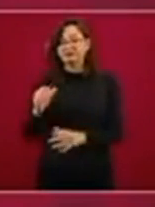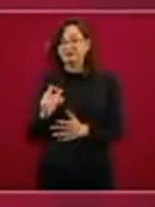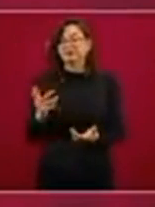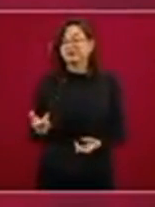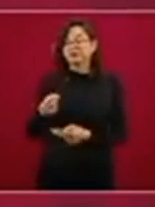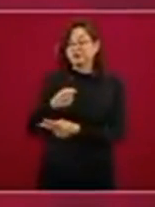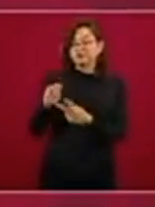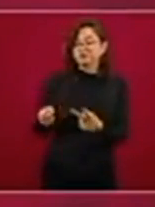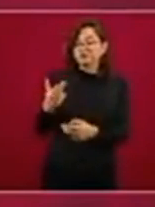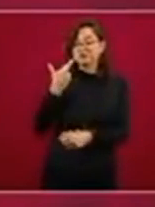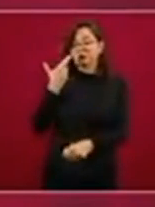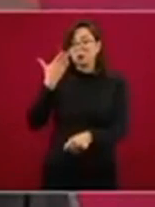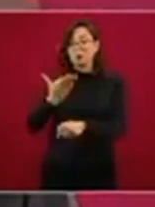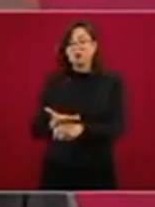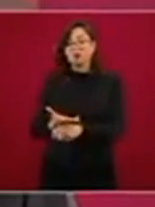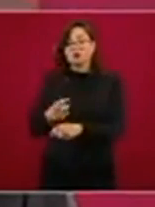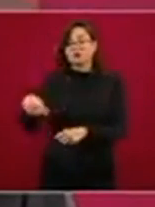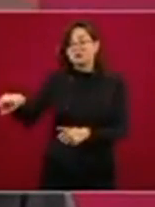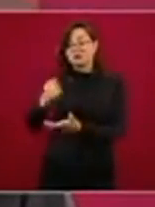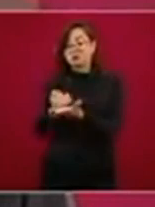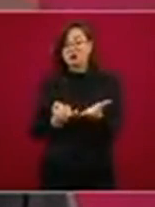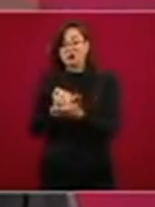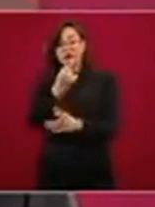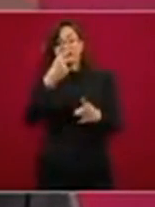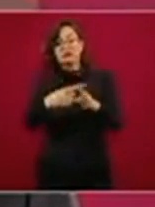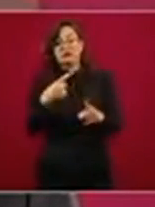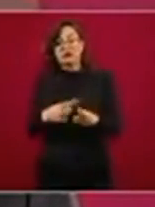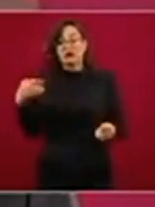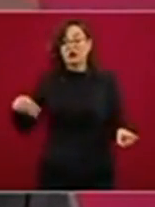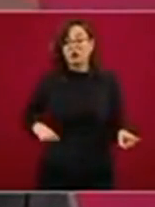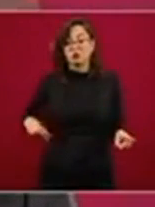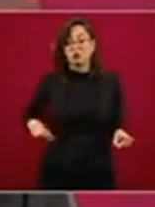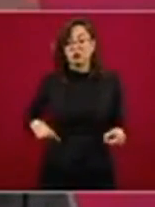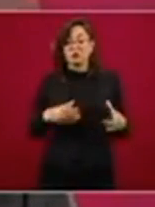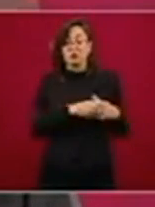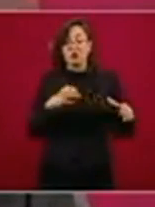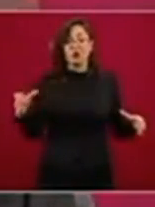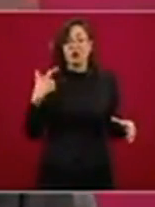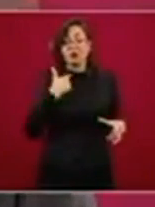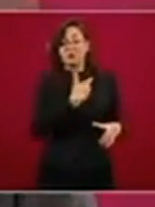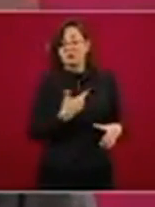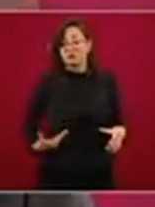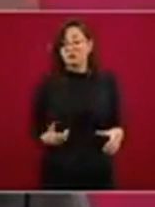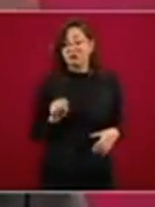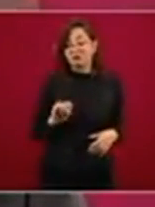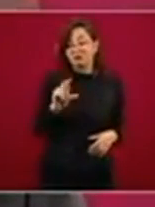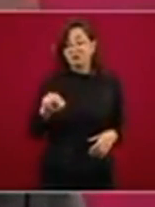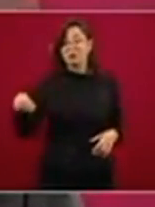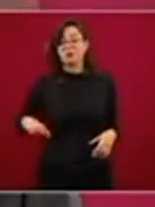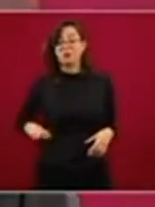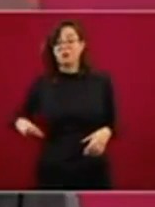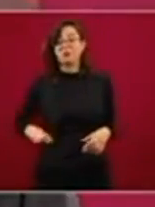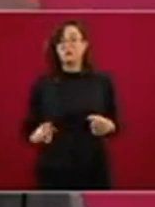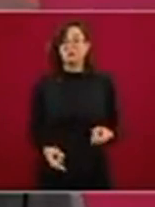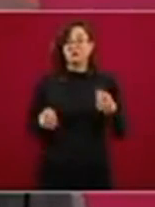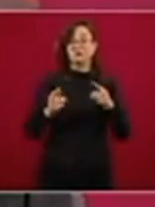sobre la responsabilidad de los expresidentes, al mismo tiempo se puede hacer